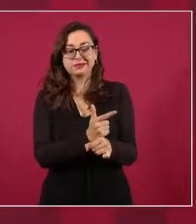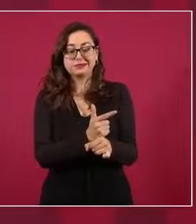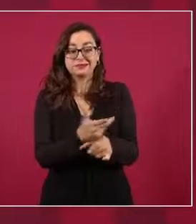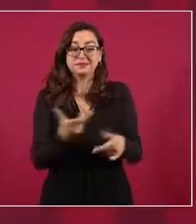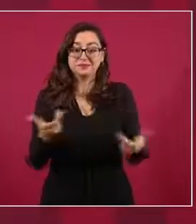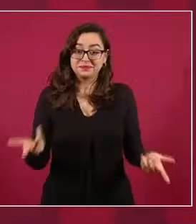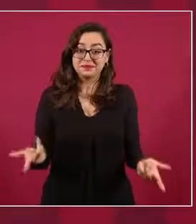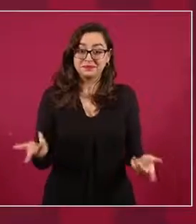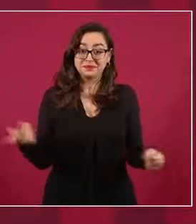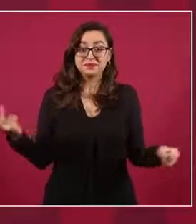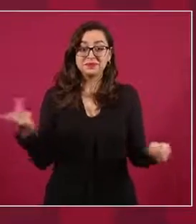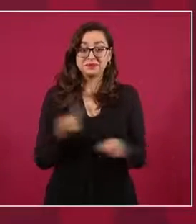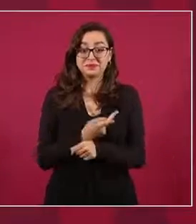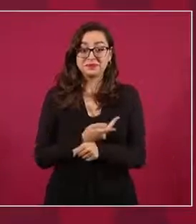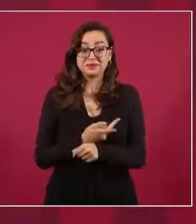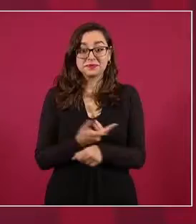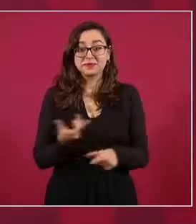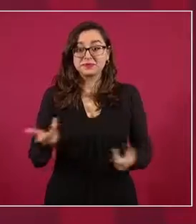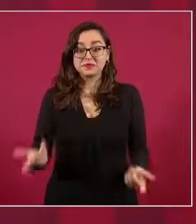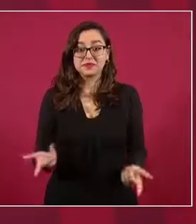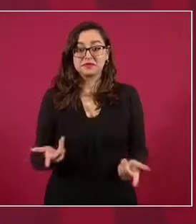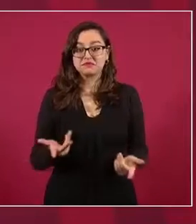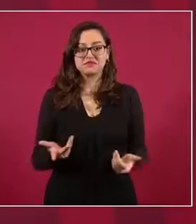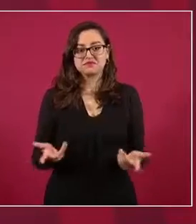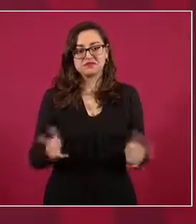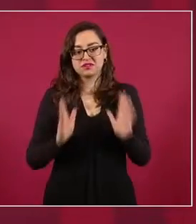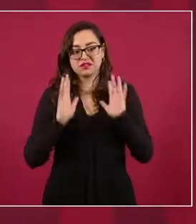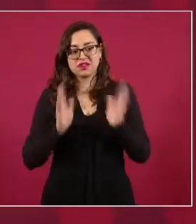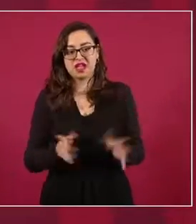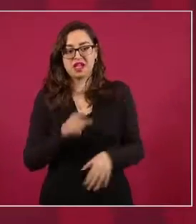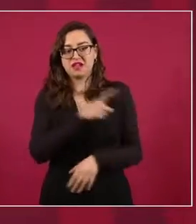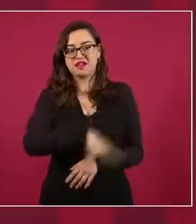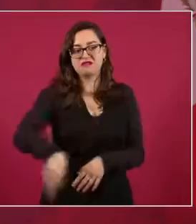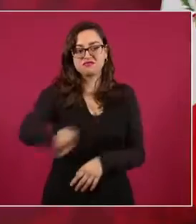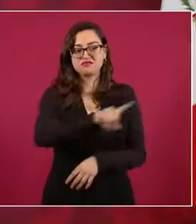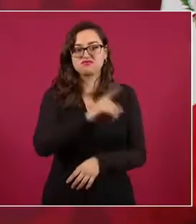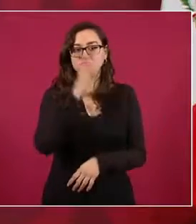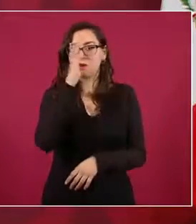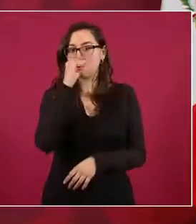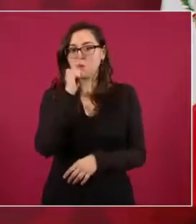está muy angosta, no hay ni para dónde hacerse.